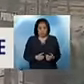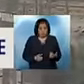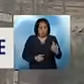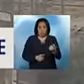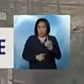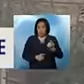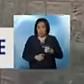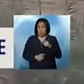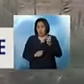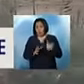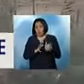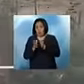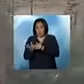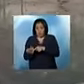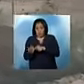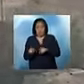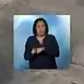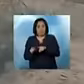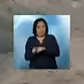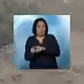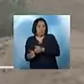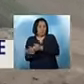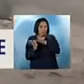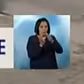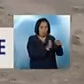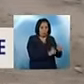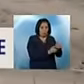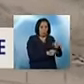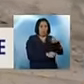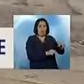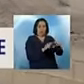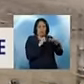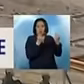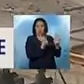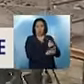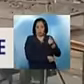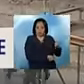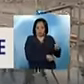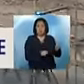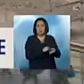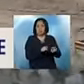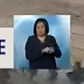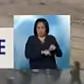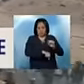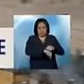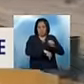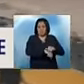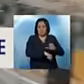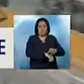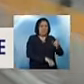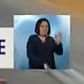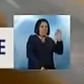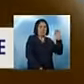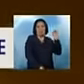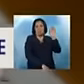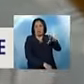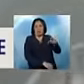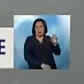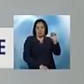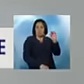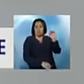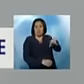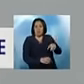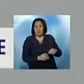es de un extremo, sino también del otro lado, donde vemos a otro grupo que toma piedras en mano y arroja a la